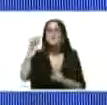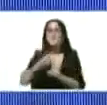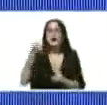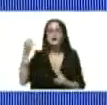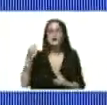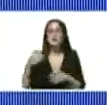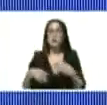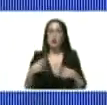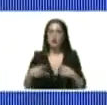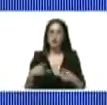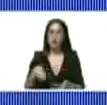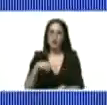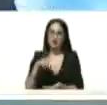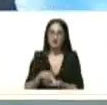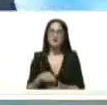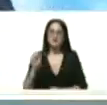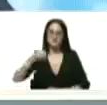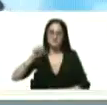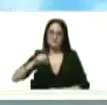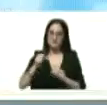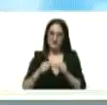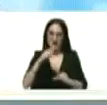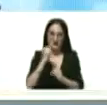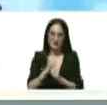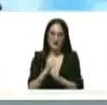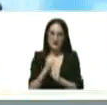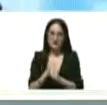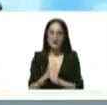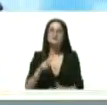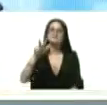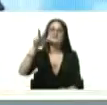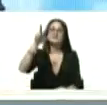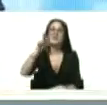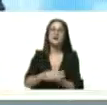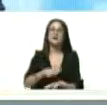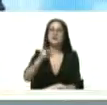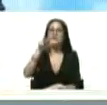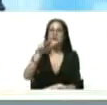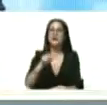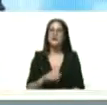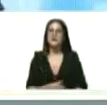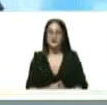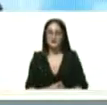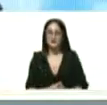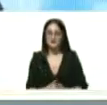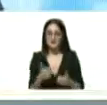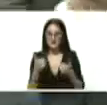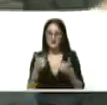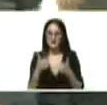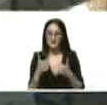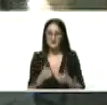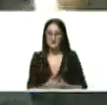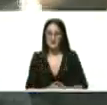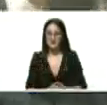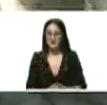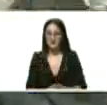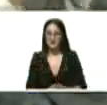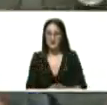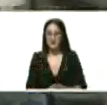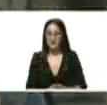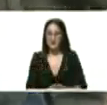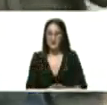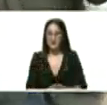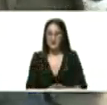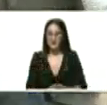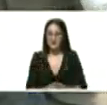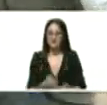nacional. Correcto, bueno, hay que seguir trabajando. Aprobado. Excelente, explíquese bien a la